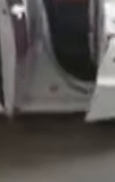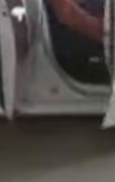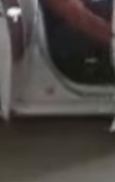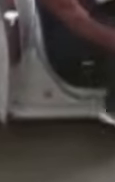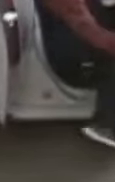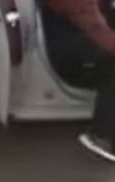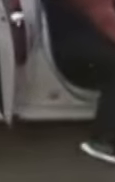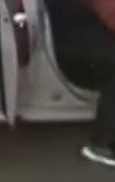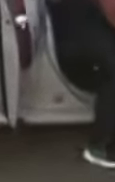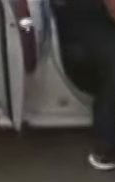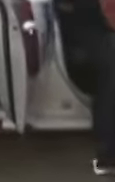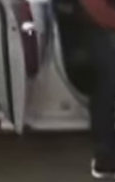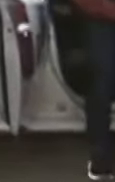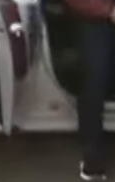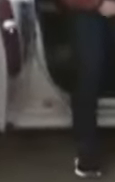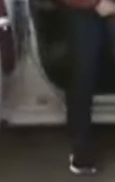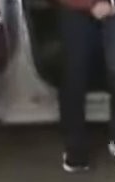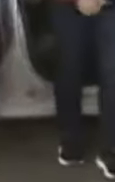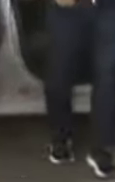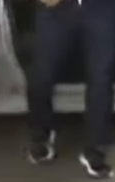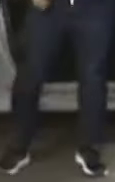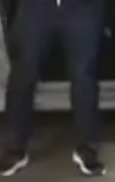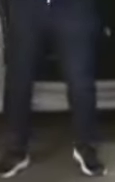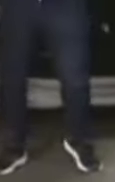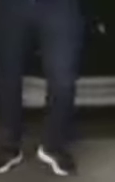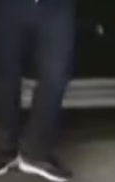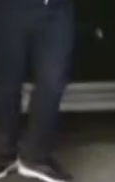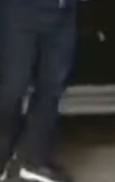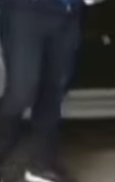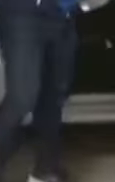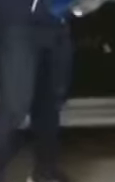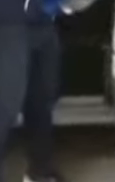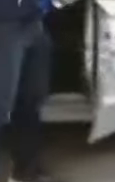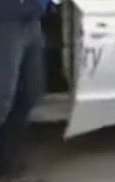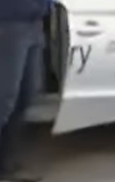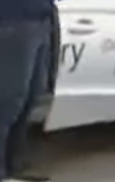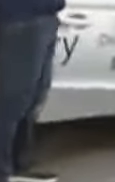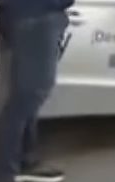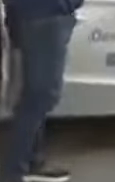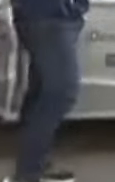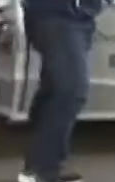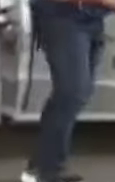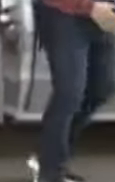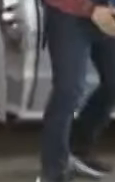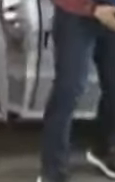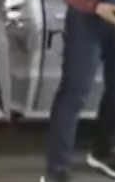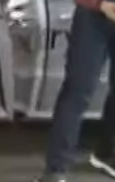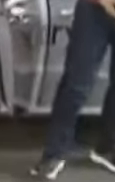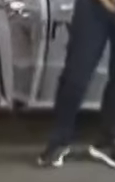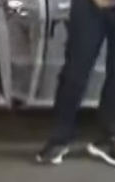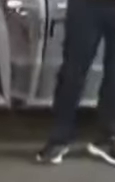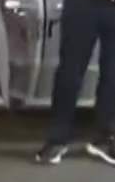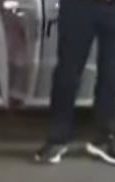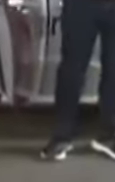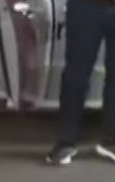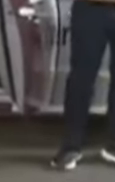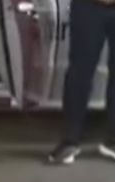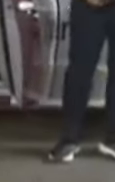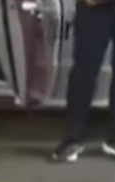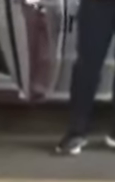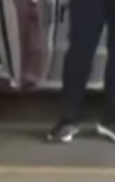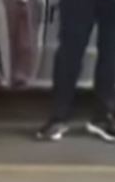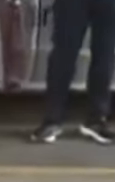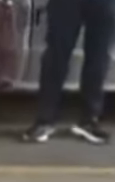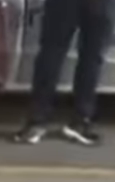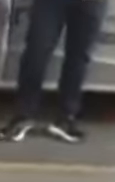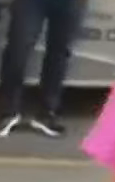este momento para liderar en breves minutos esta actividad. Venezuela emprende con Nicolás.